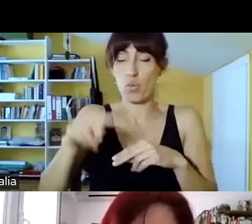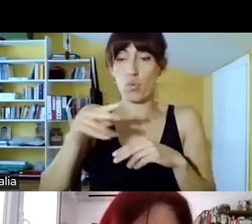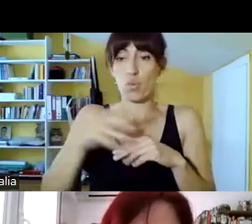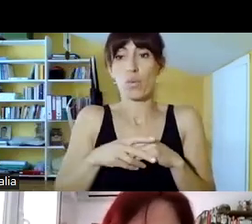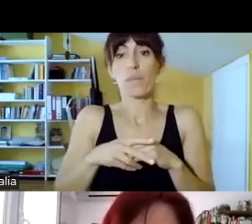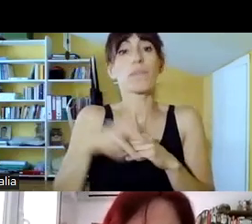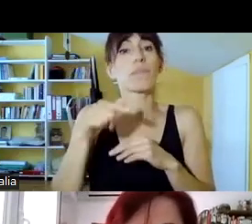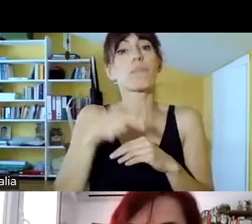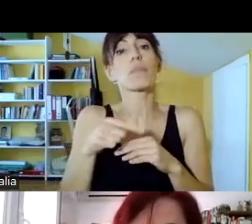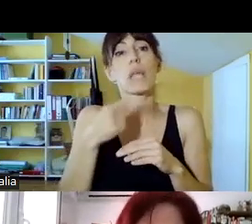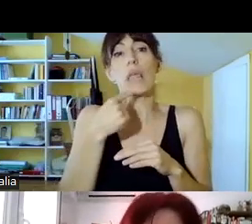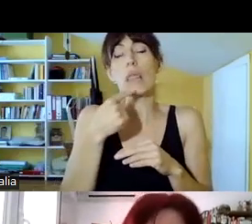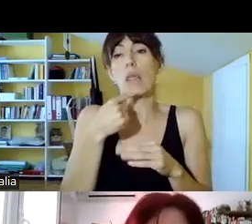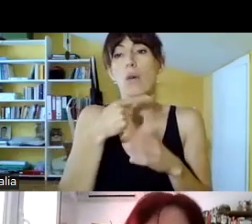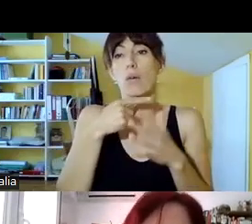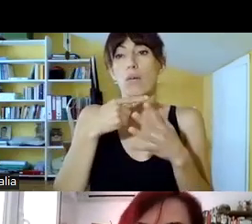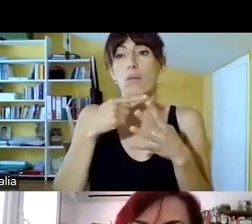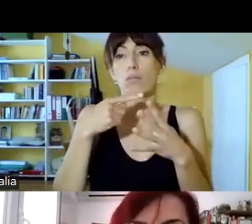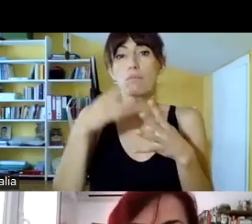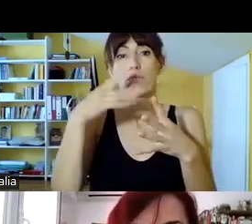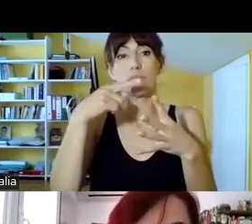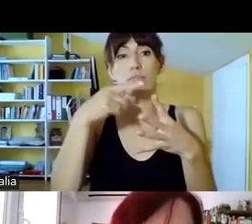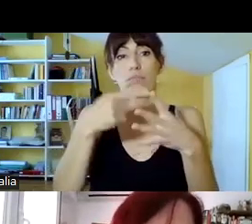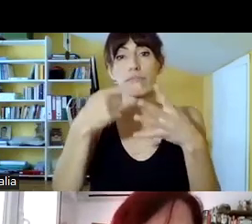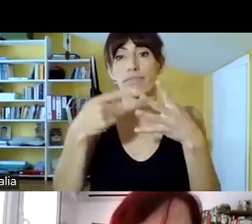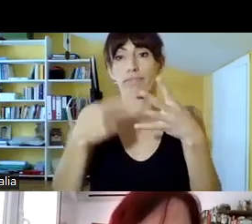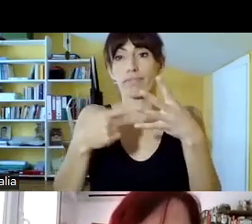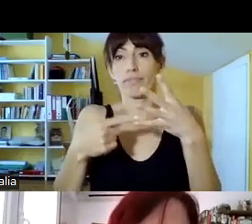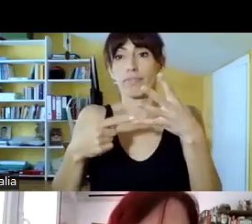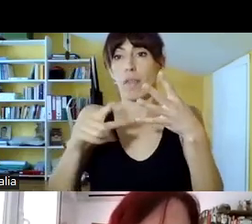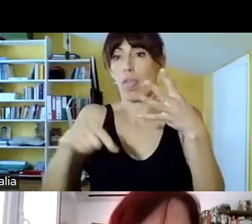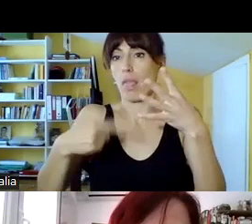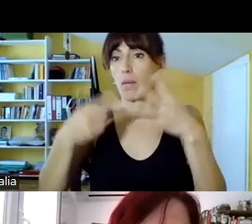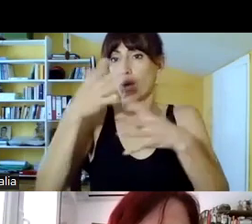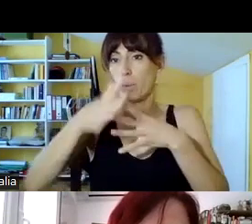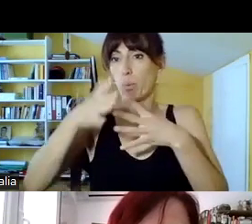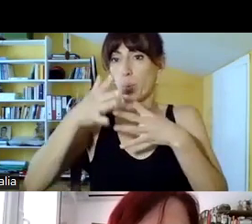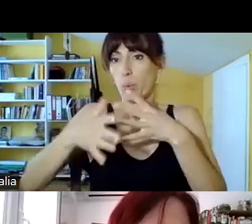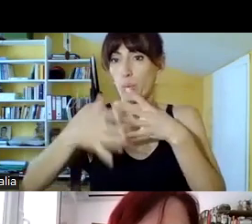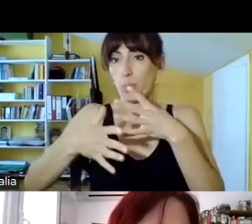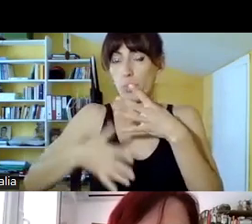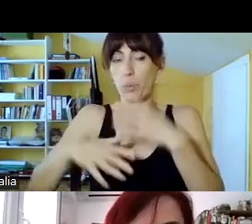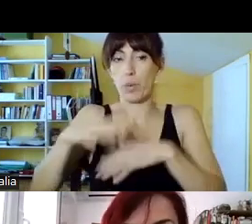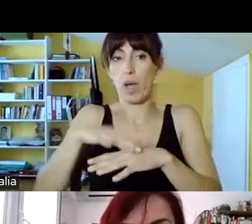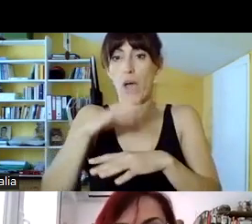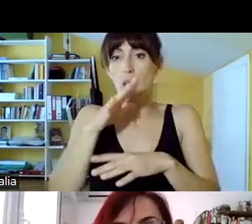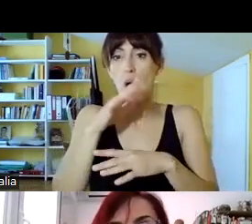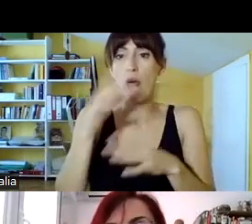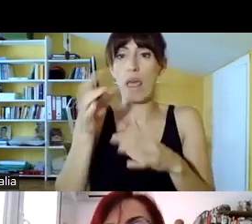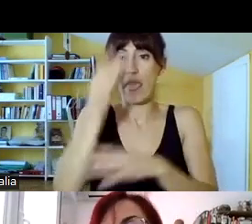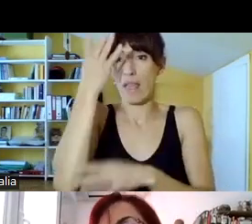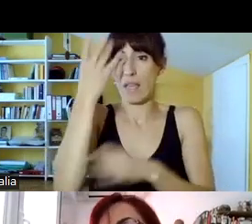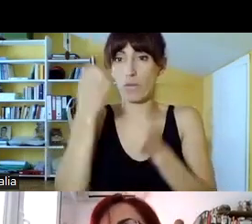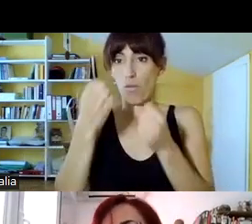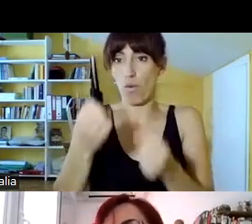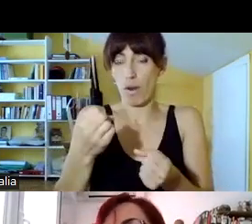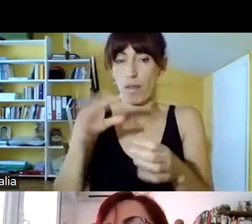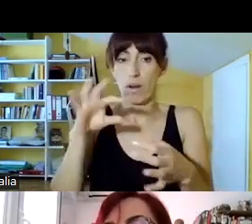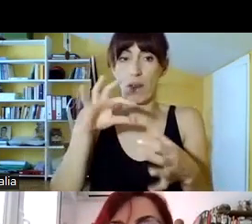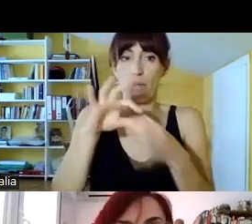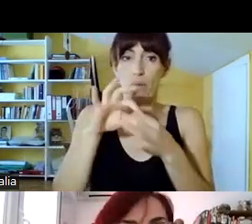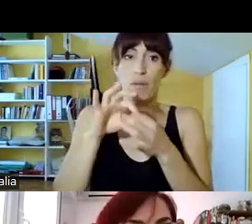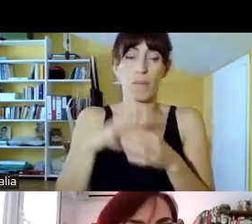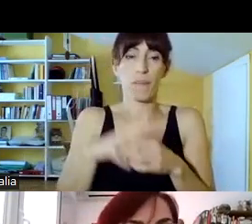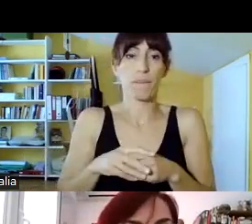unas premisas que luego se van a ir desarrollando, ¿no? Pero por mantener unas ideas fuerza que tienen que ver con que